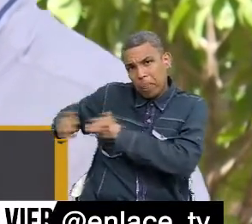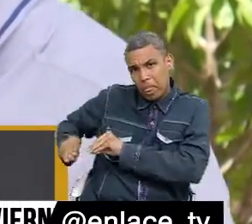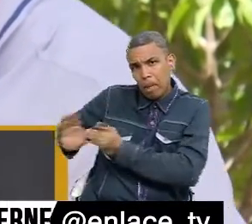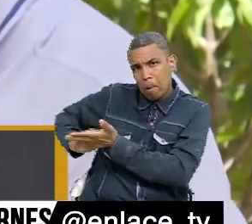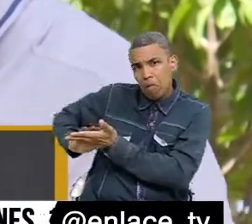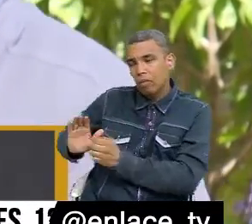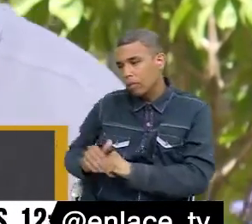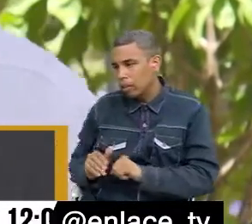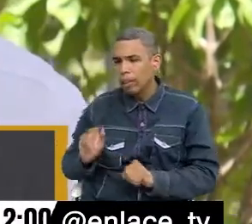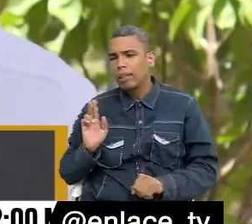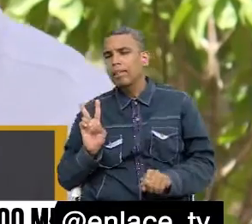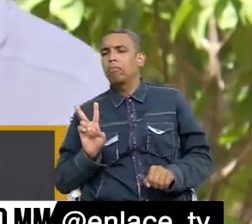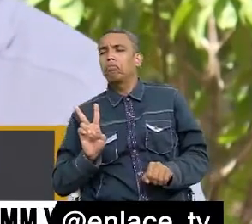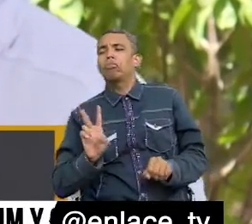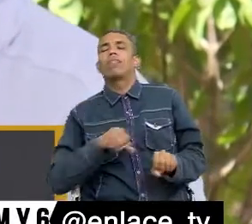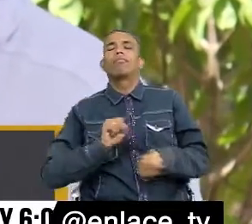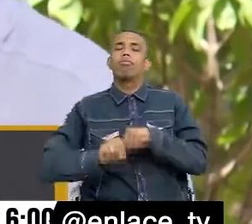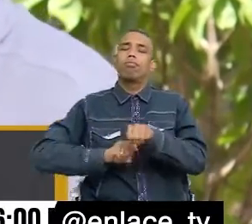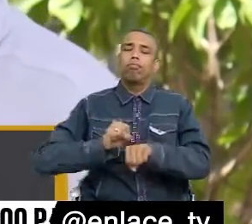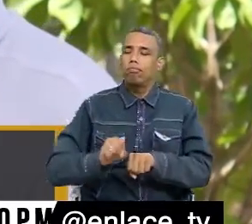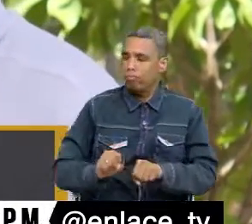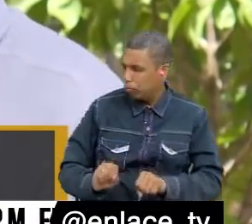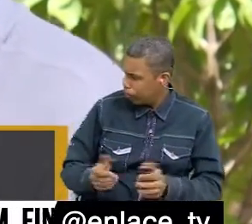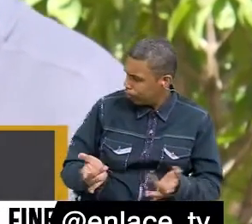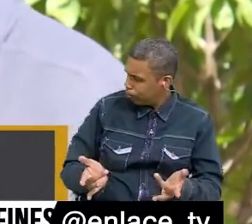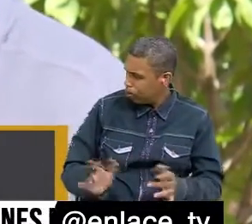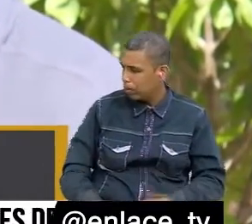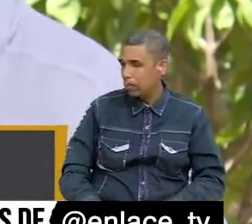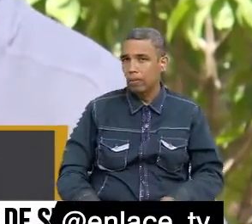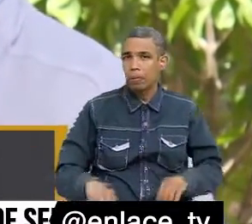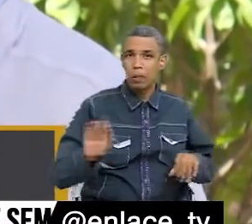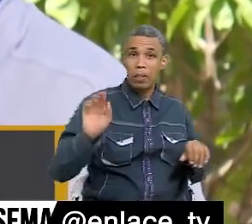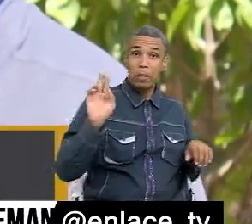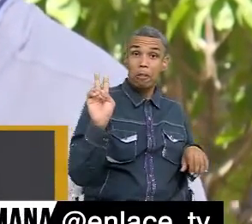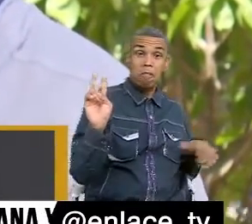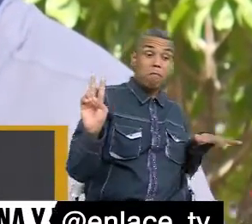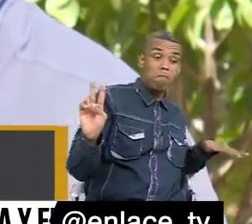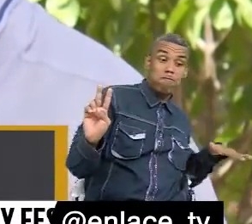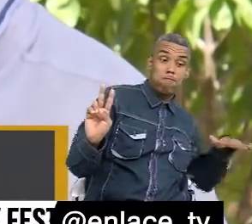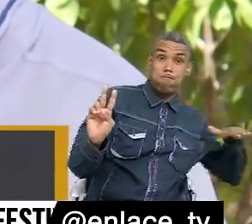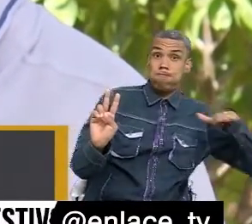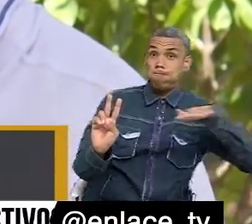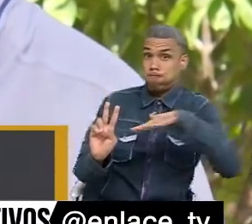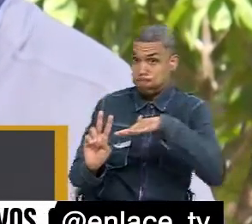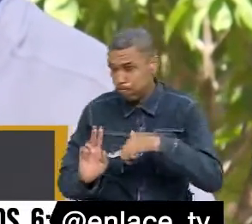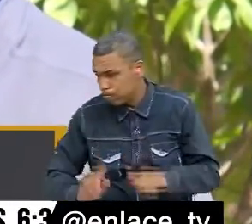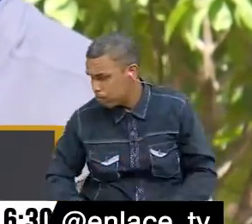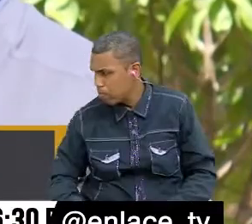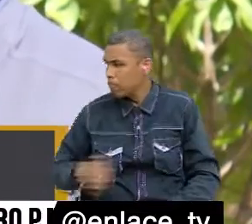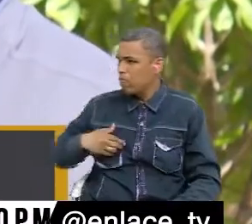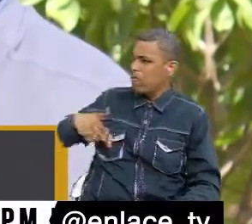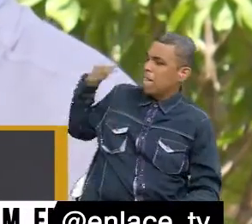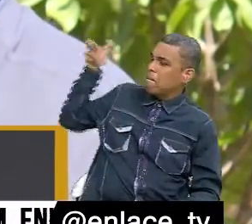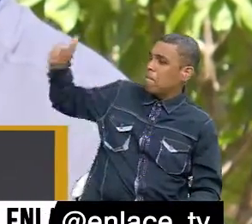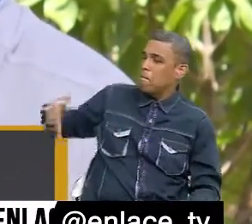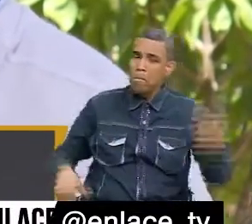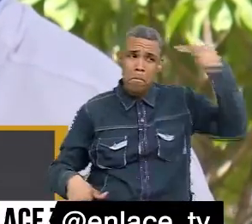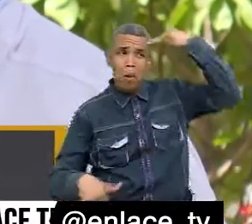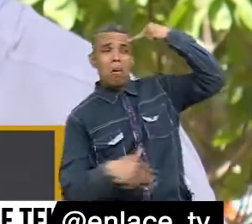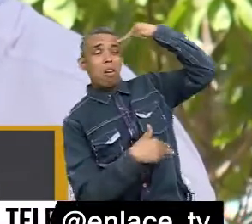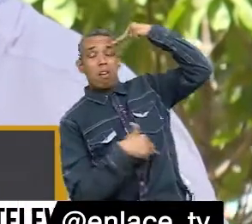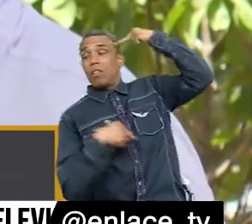denuncia también, pues no es comprobada, pero sí también han dicho que hay un furgón con el mismo modus operandi, donde aprovechan